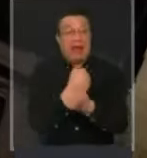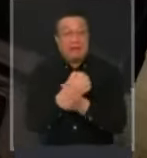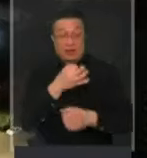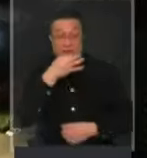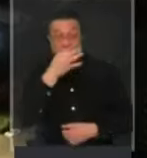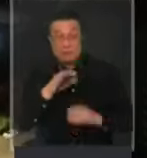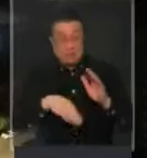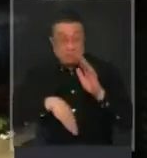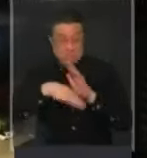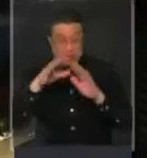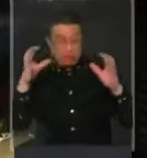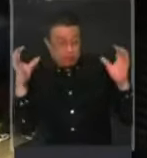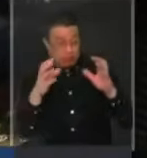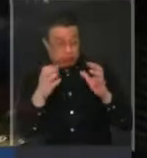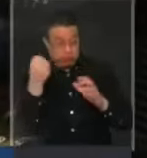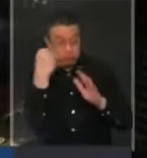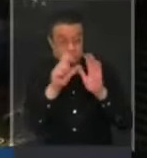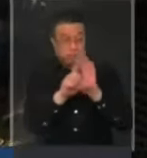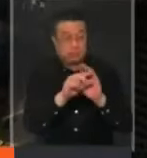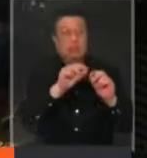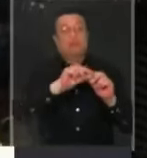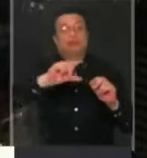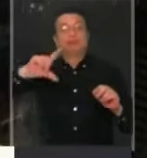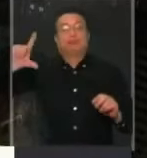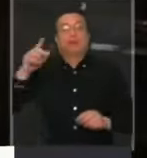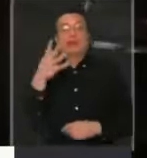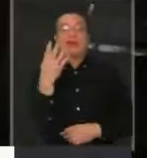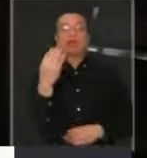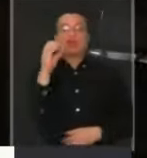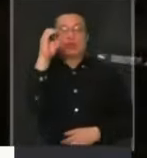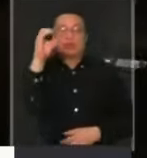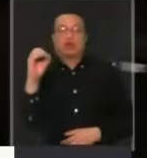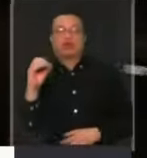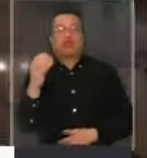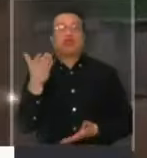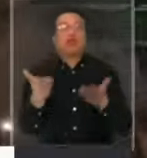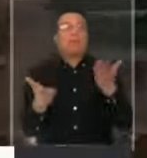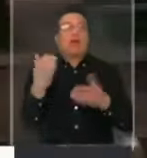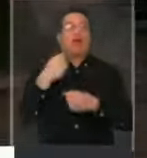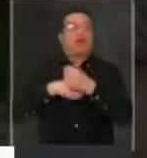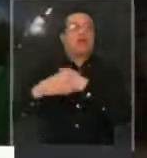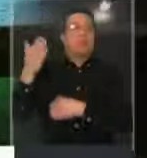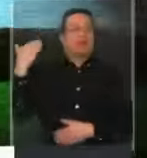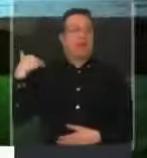mayor connotación social han aumentado en un 14% respecto al año anterior.